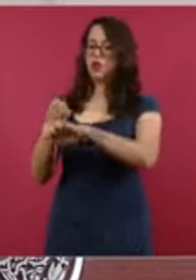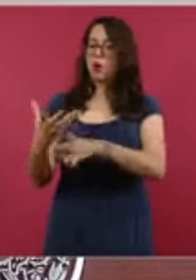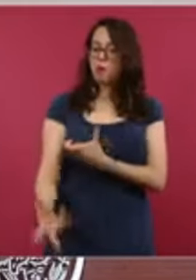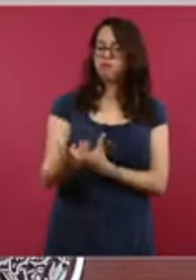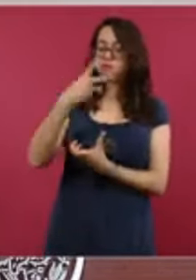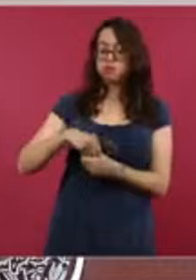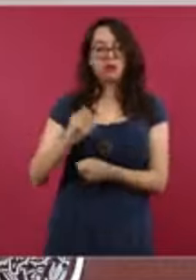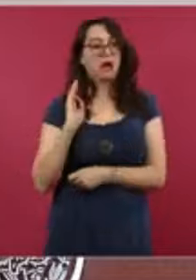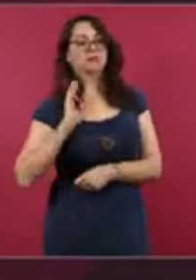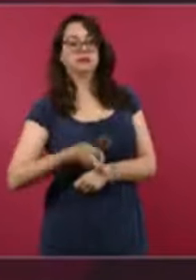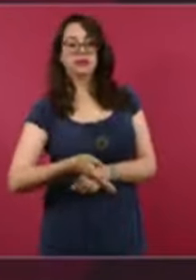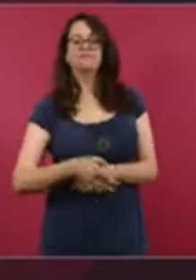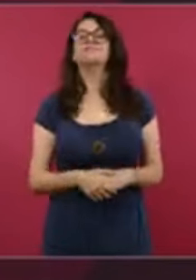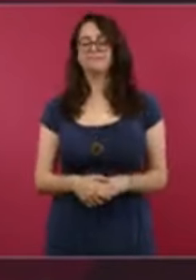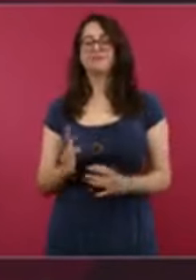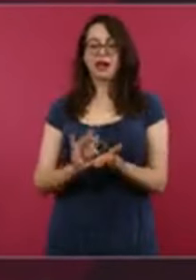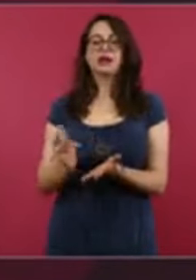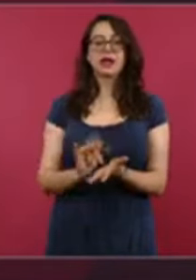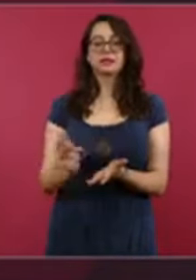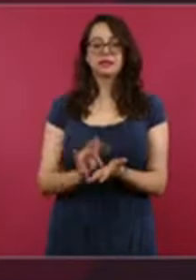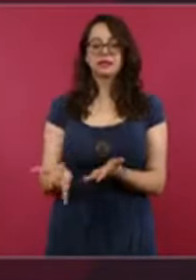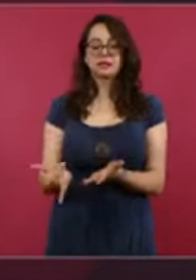va a llevar no solo a mejorar